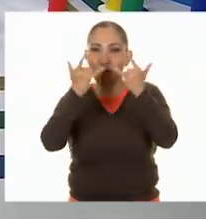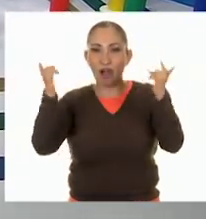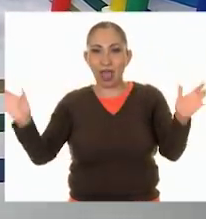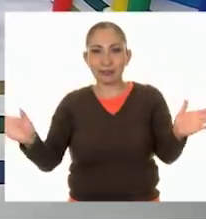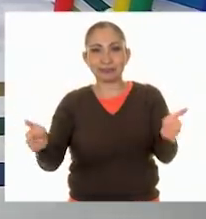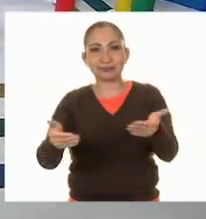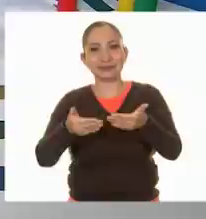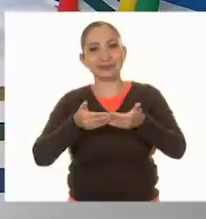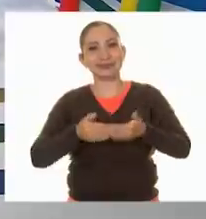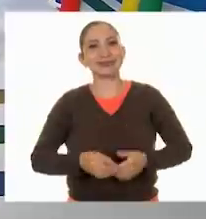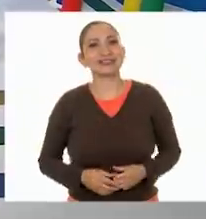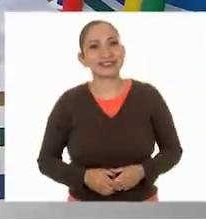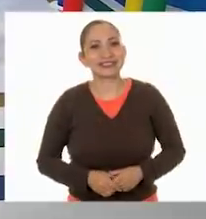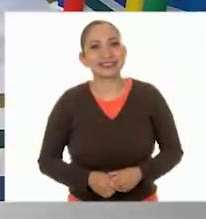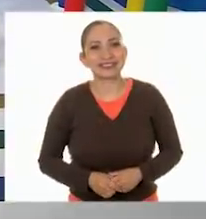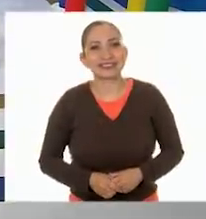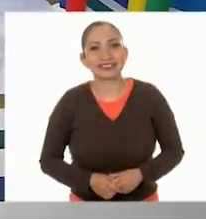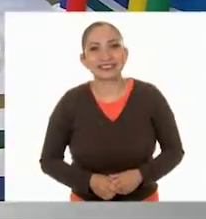cuento se ha acabado.